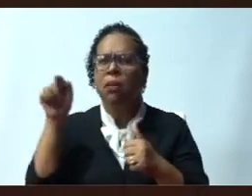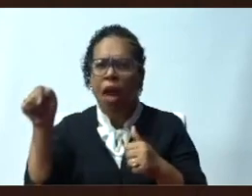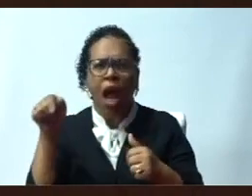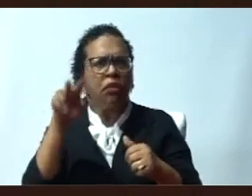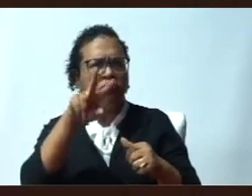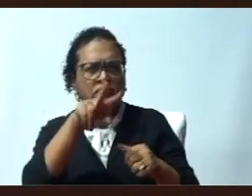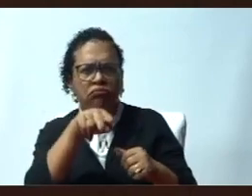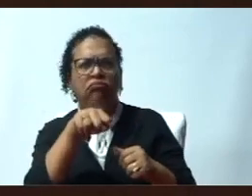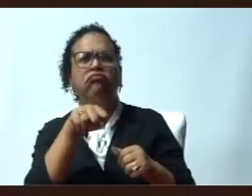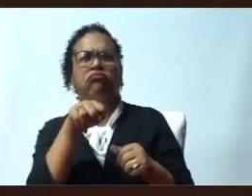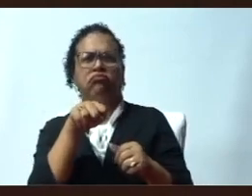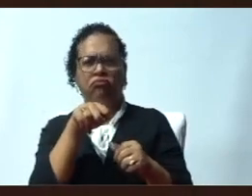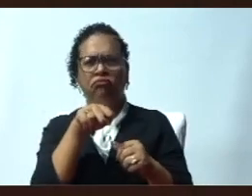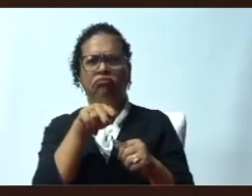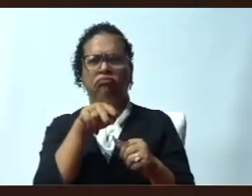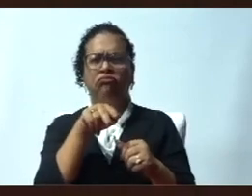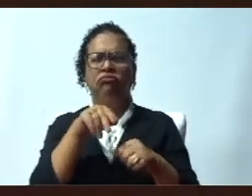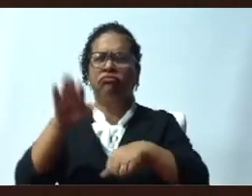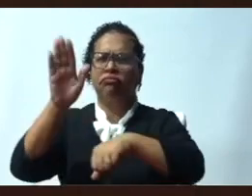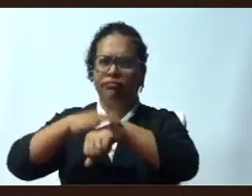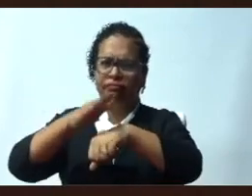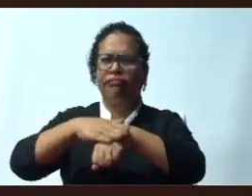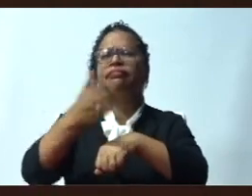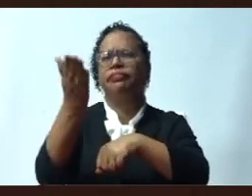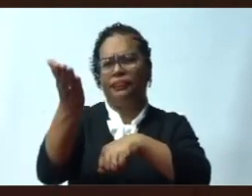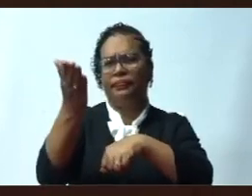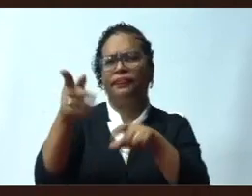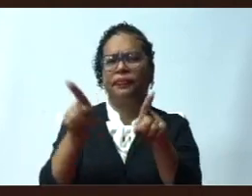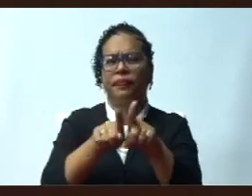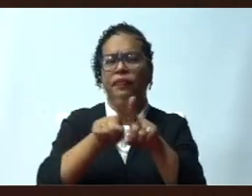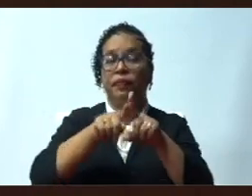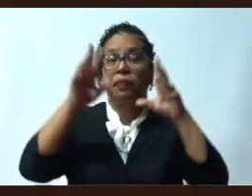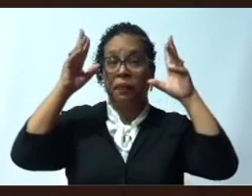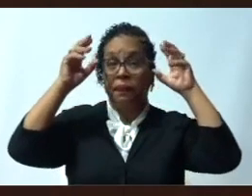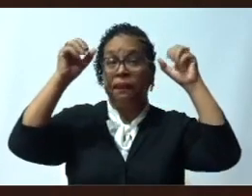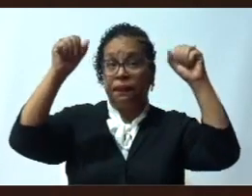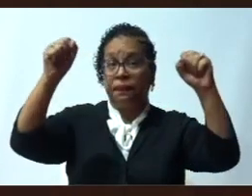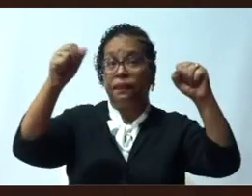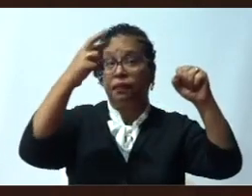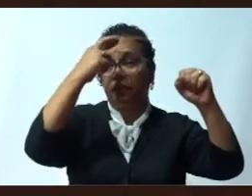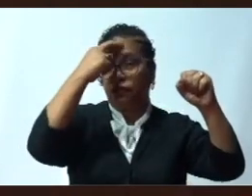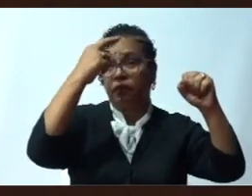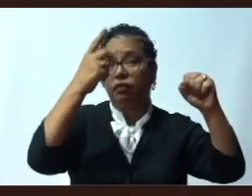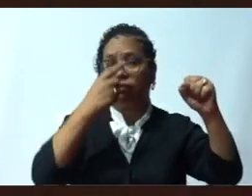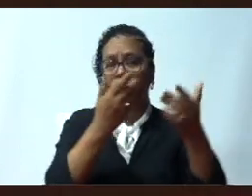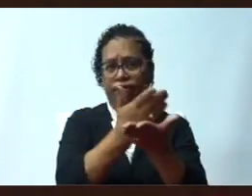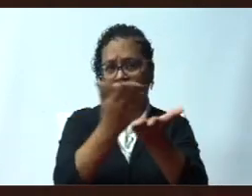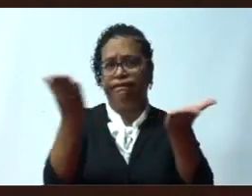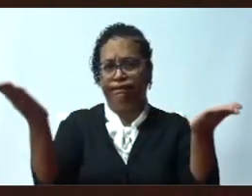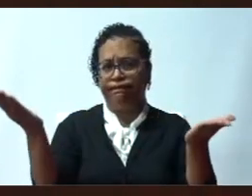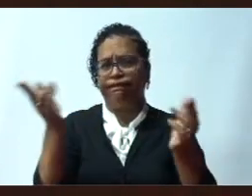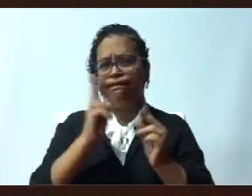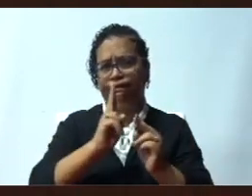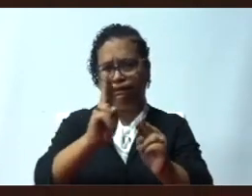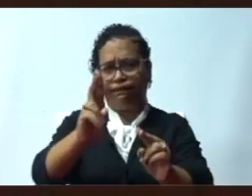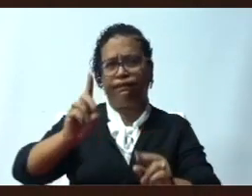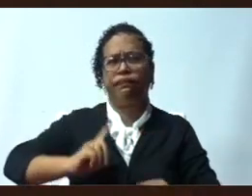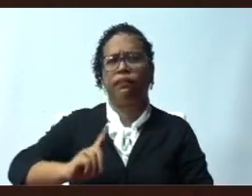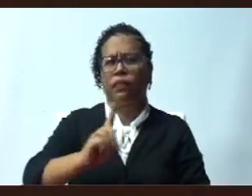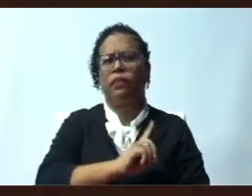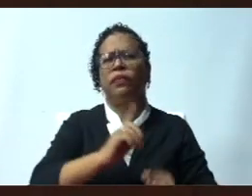nuestro presidente de la República y a ustedes, honorables diputados y diputadas, para que aprobemos